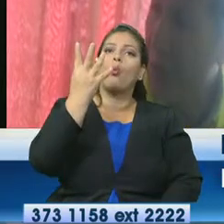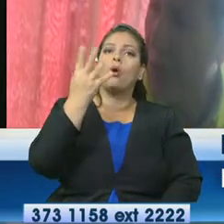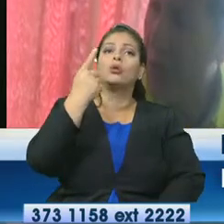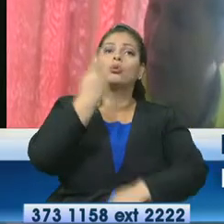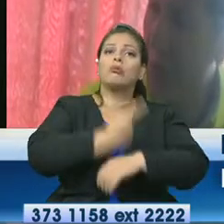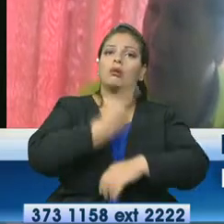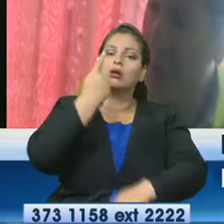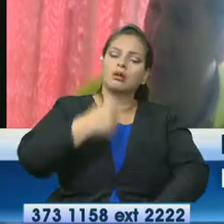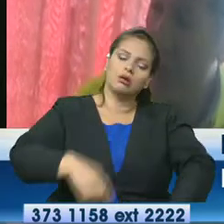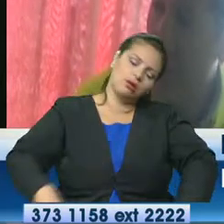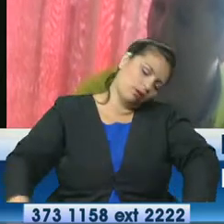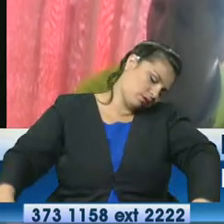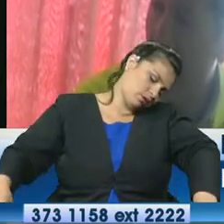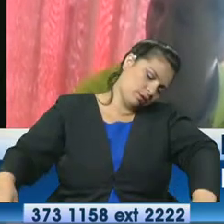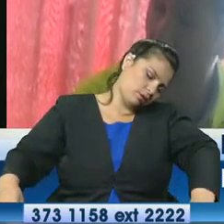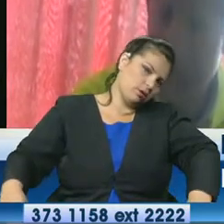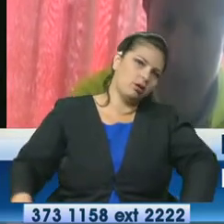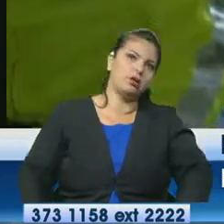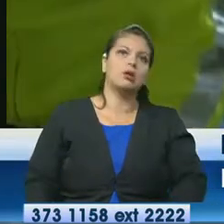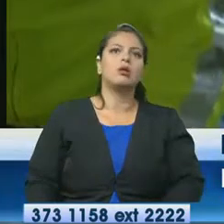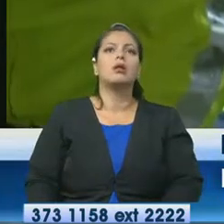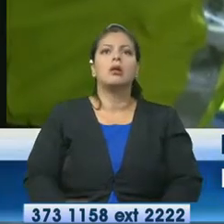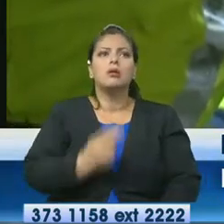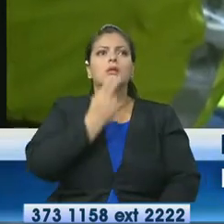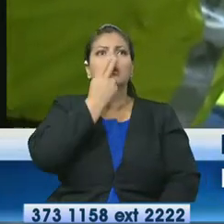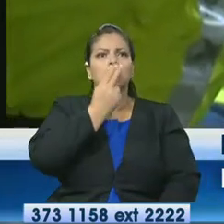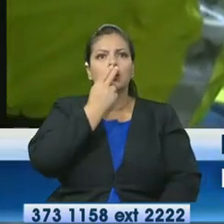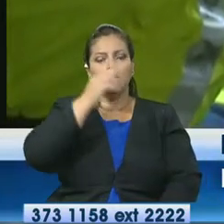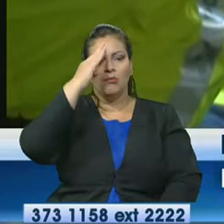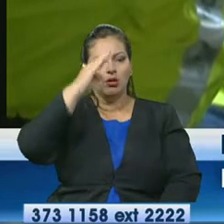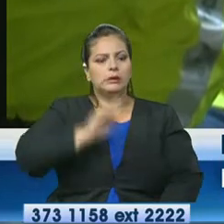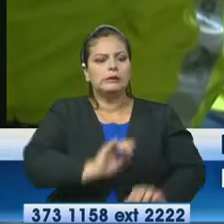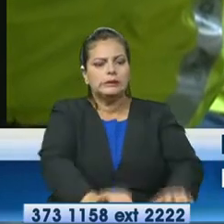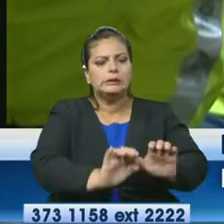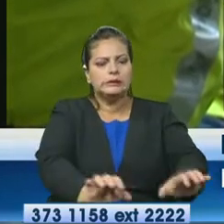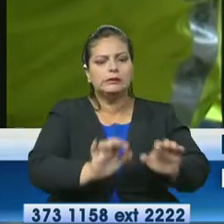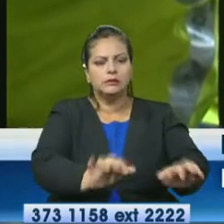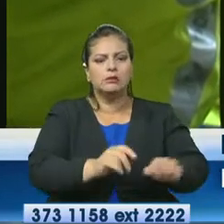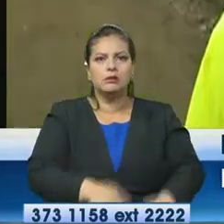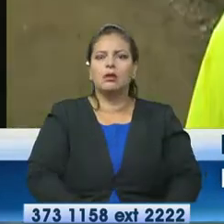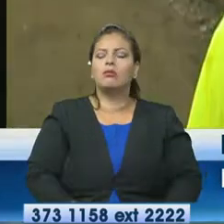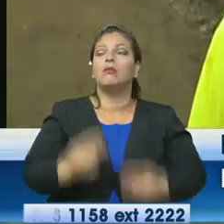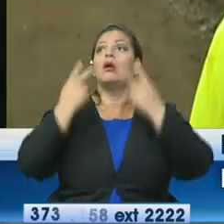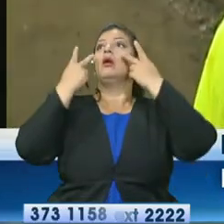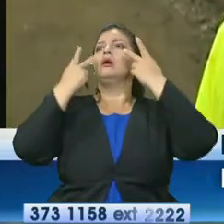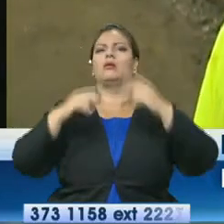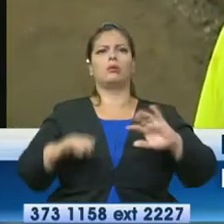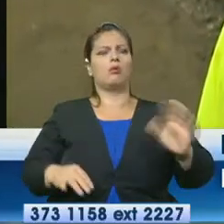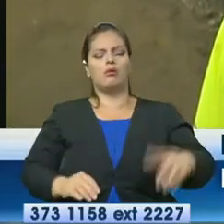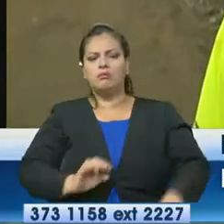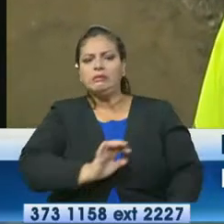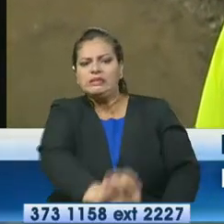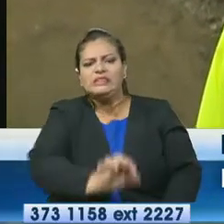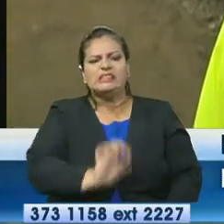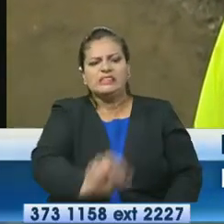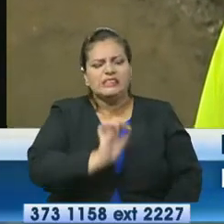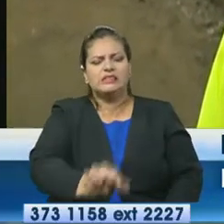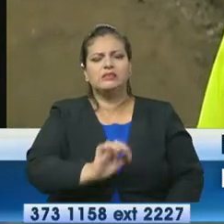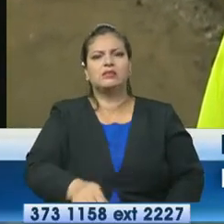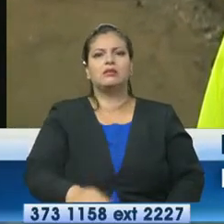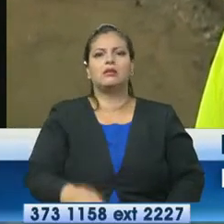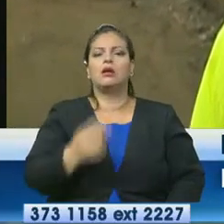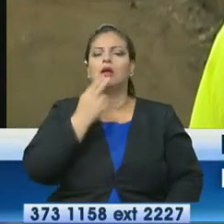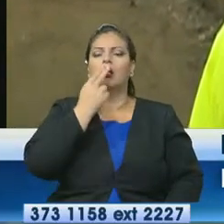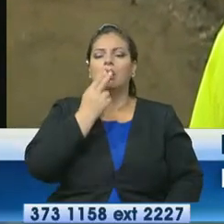policía exhortó especialmente a los jóvenes a tener cuidado con las amistades que frecuentan en redes sociales. Primero cerciorarnos con qué tipo de personas